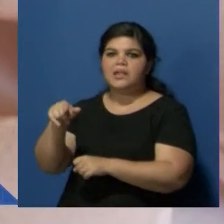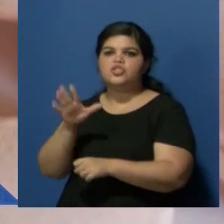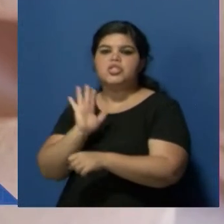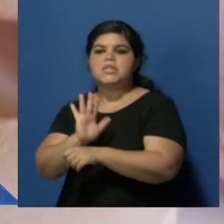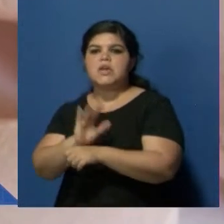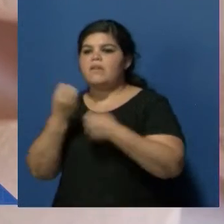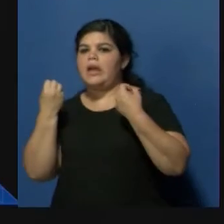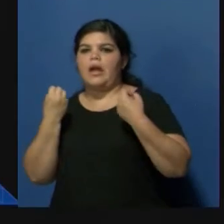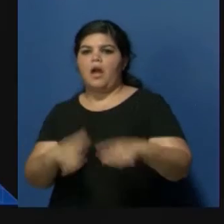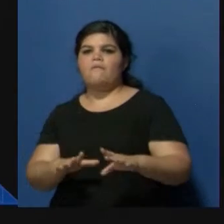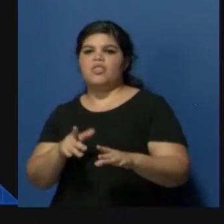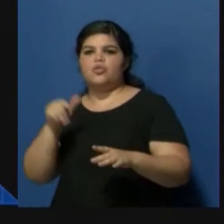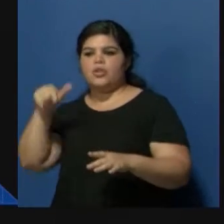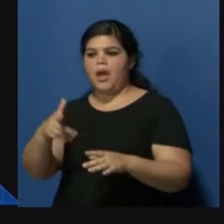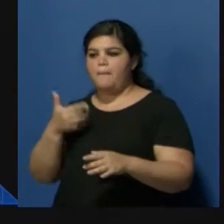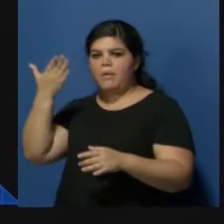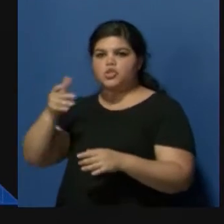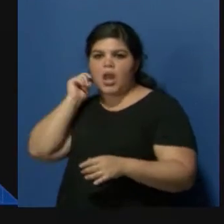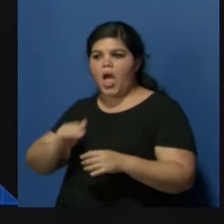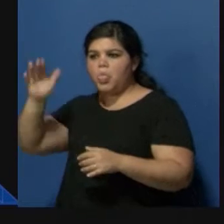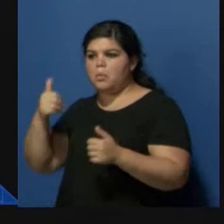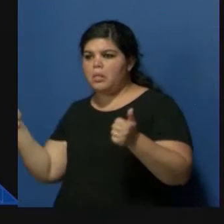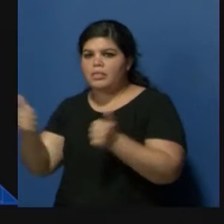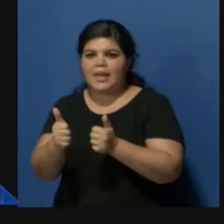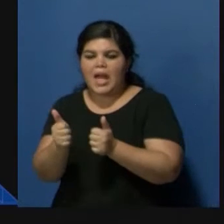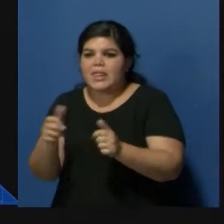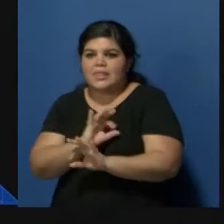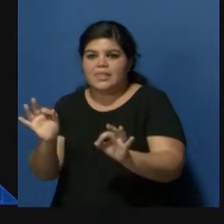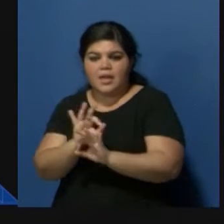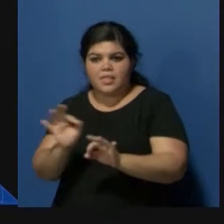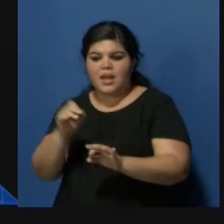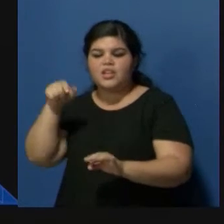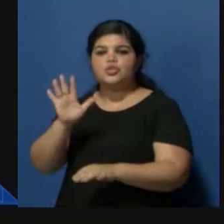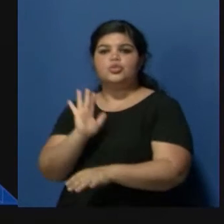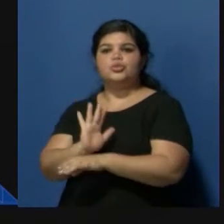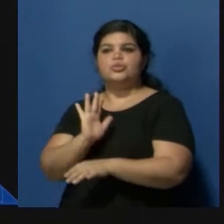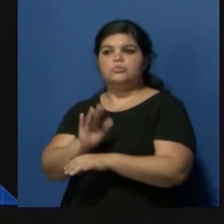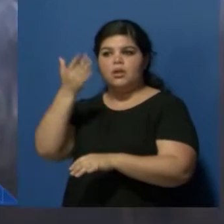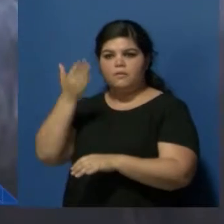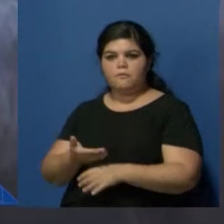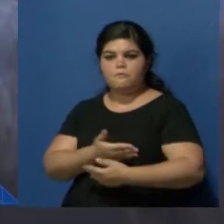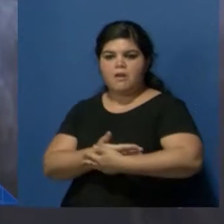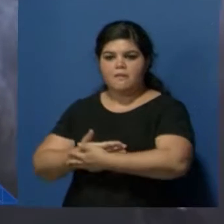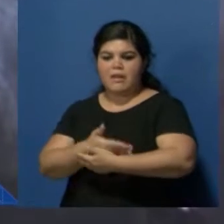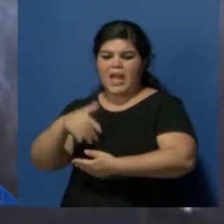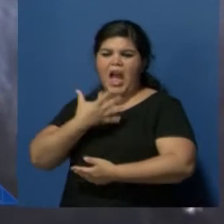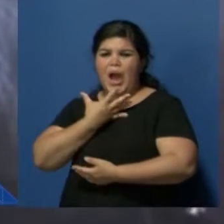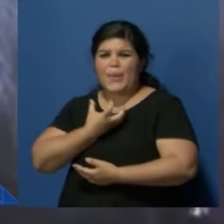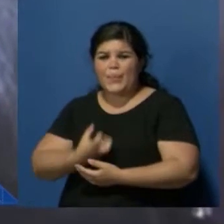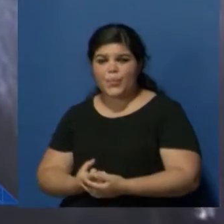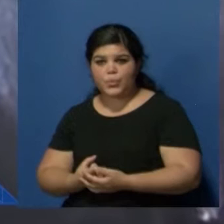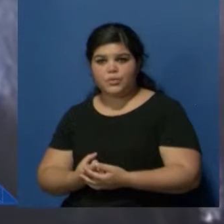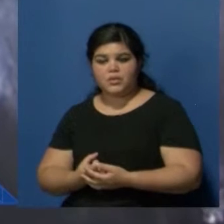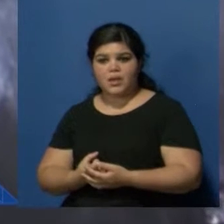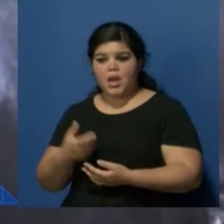adulto que intervenga. Claro. ¿Sí? Es decir, estamos dejándolo en una posición que si hace algún desarrollo de angustia, ese chico no